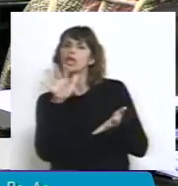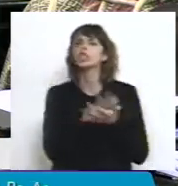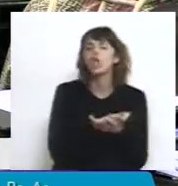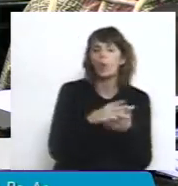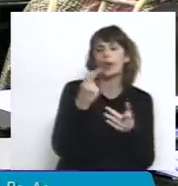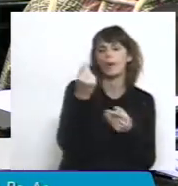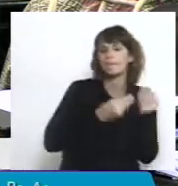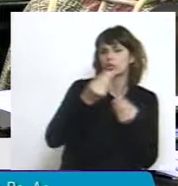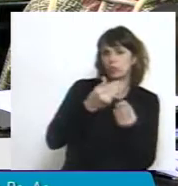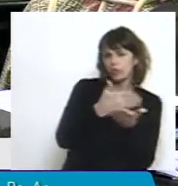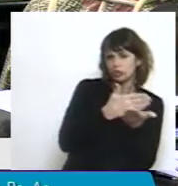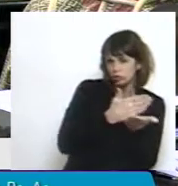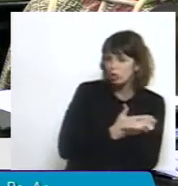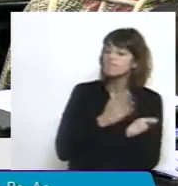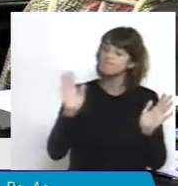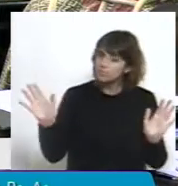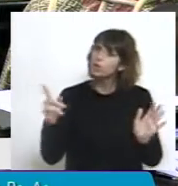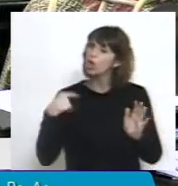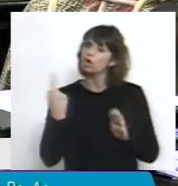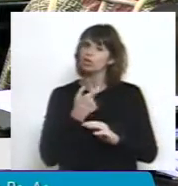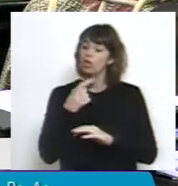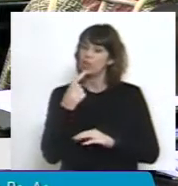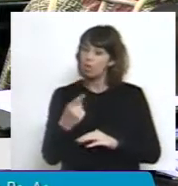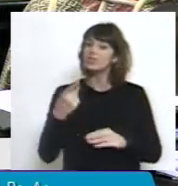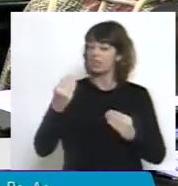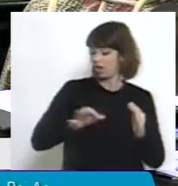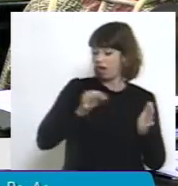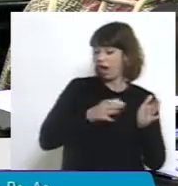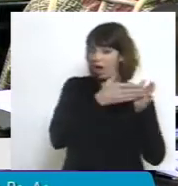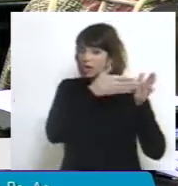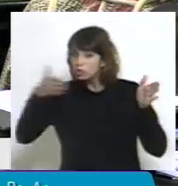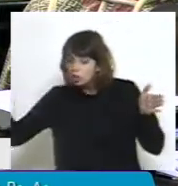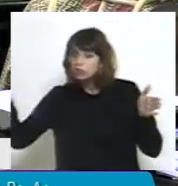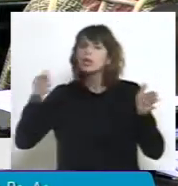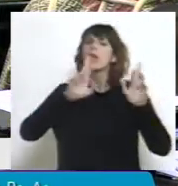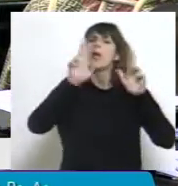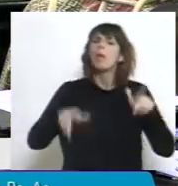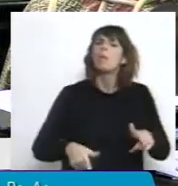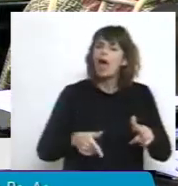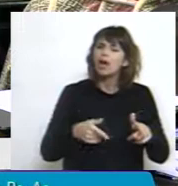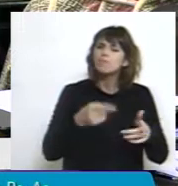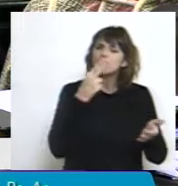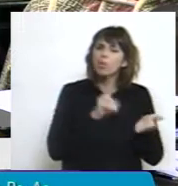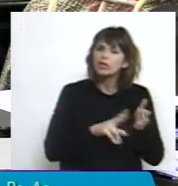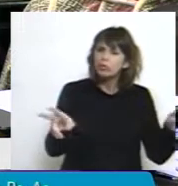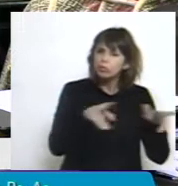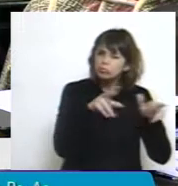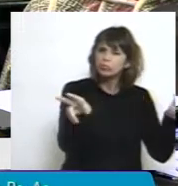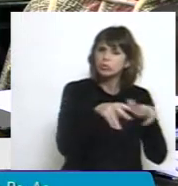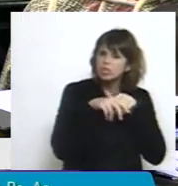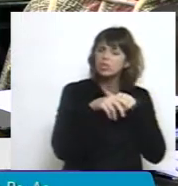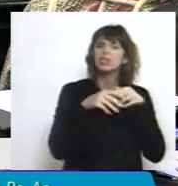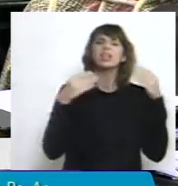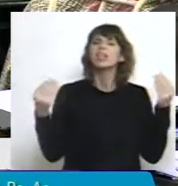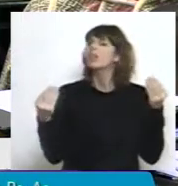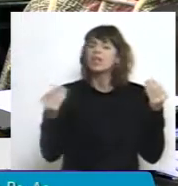podemos decir, señora presidenta, es que durante todos estos años la política fiscal fue consistente con